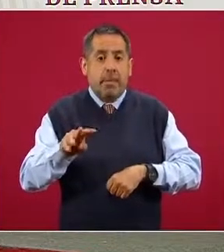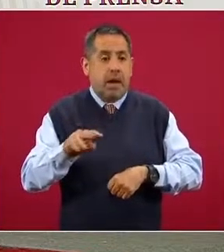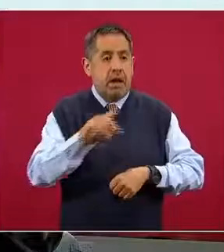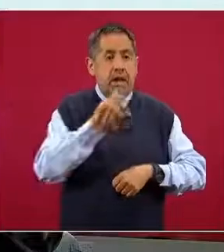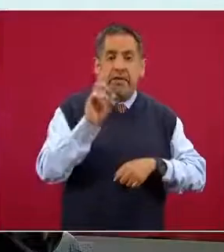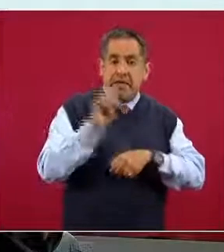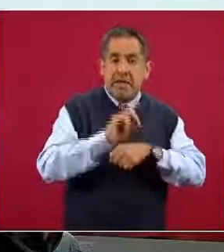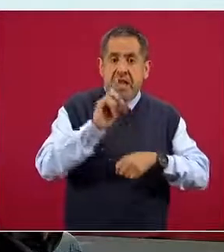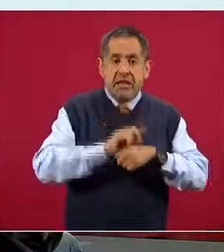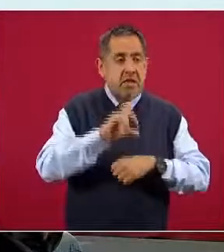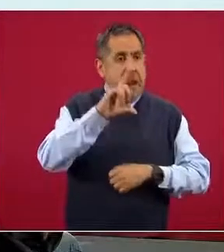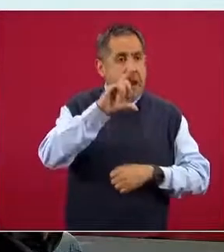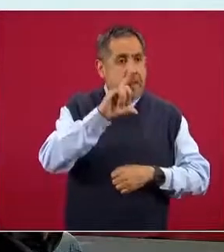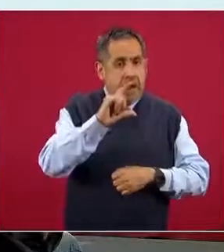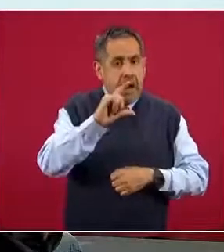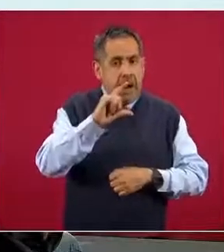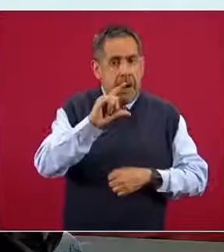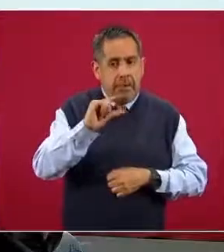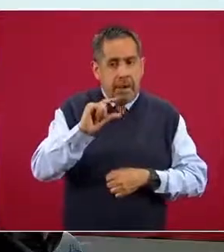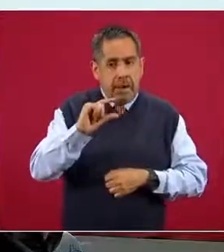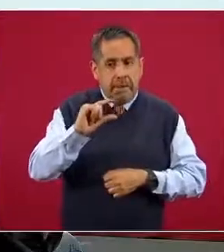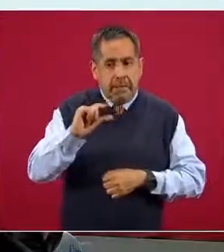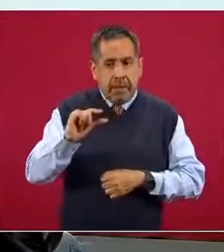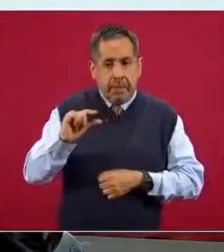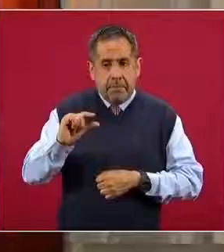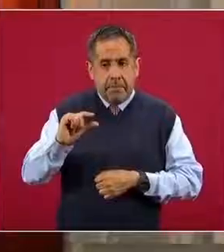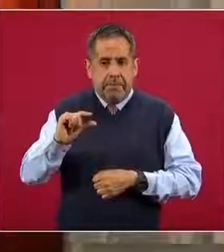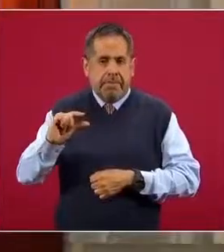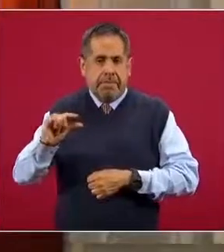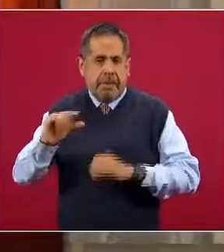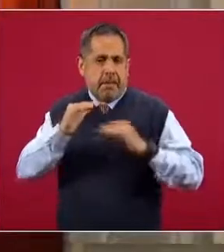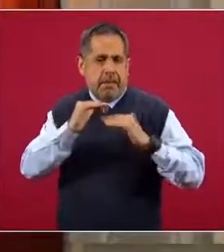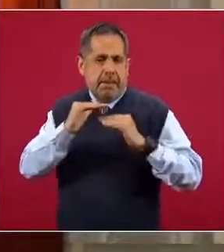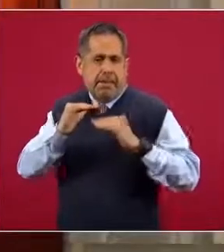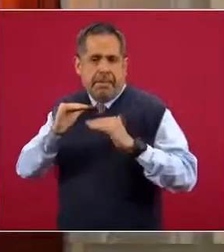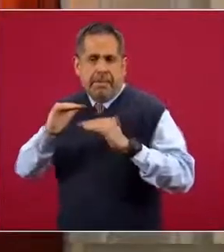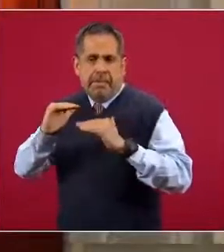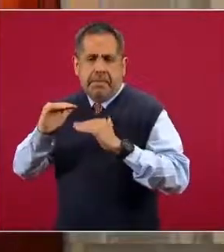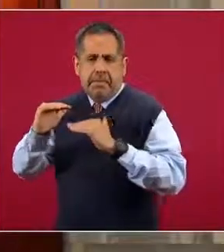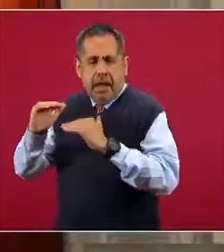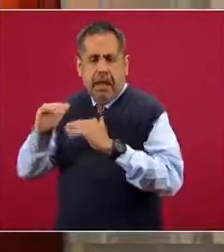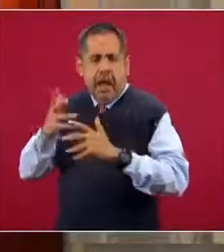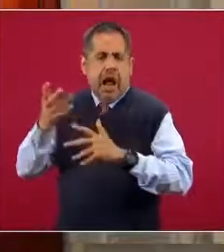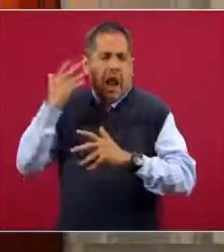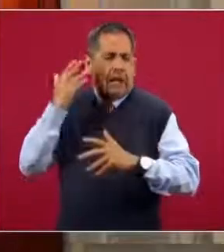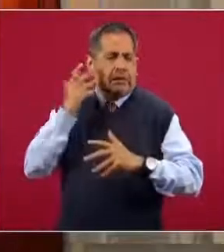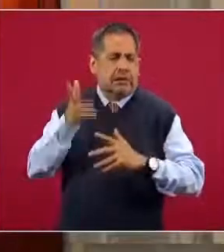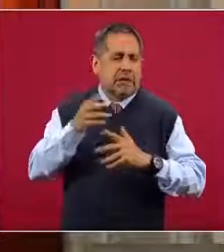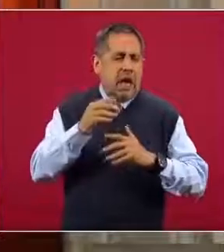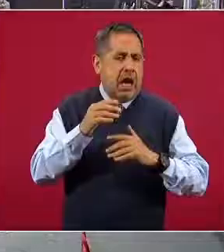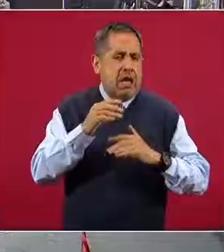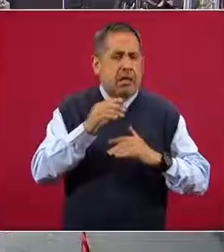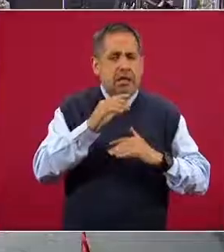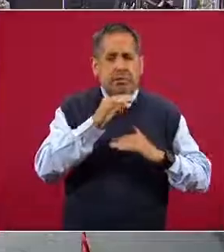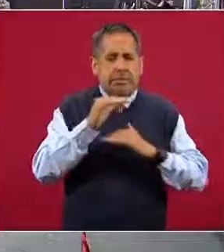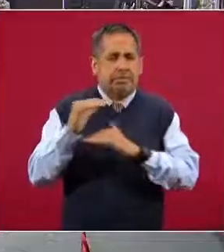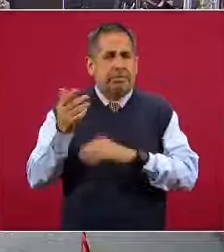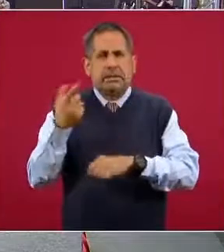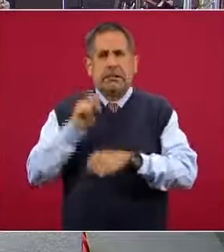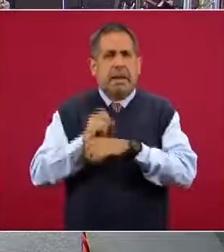días acercándose más bien a lo que podrá ser una meseta en los siguientes días. Esto ya había sucedido en ocasiones o en